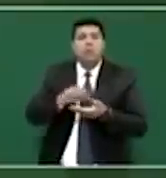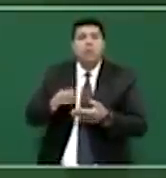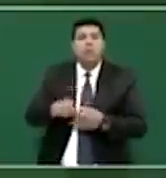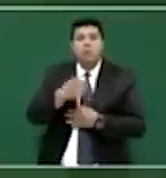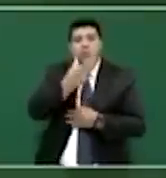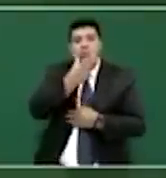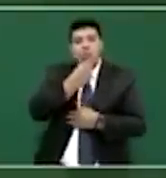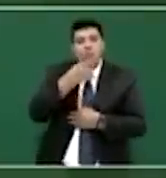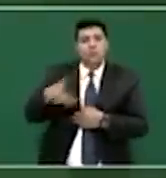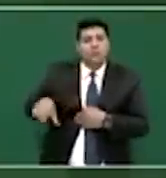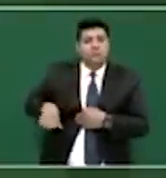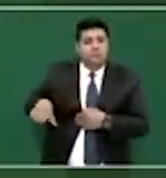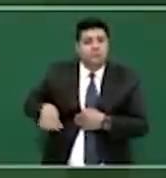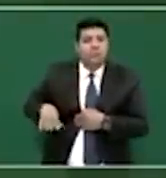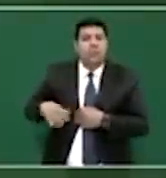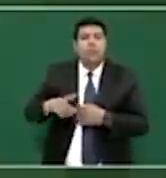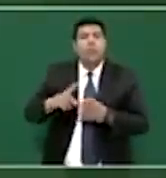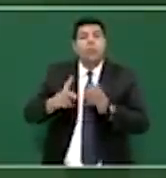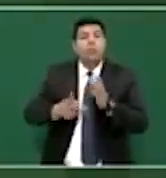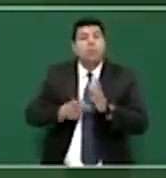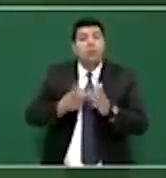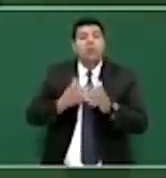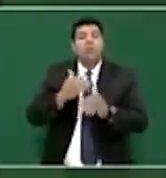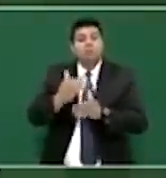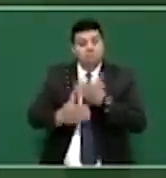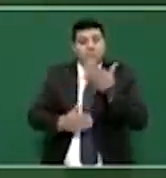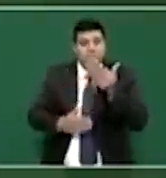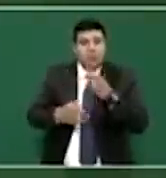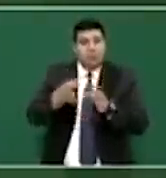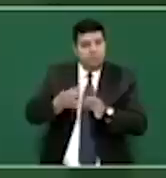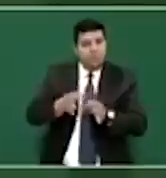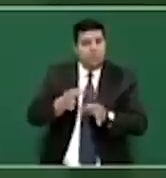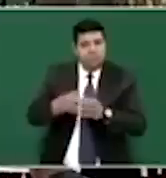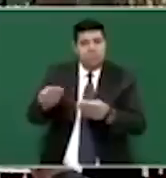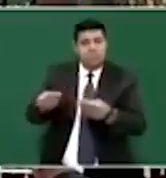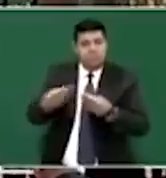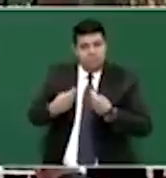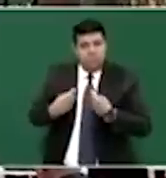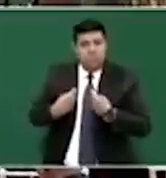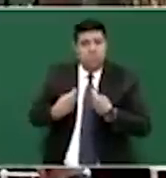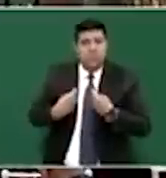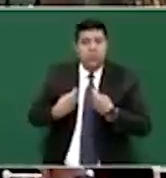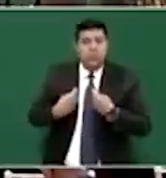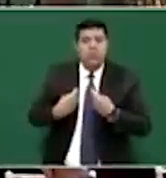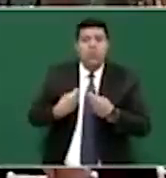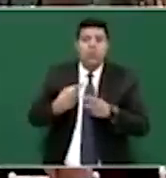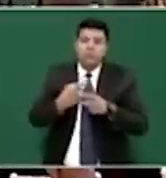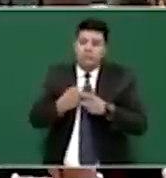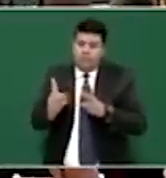entere cada determinado tiempo, a que todos los días